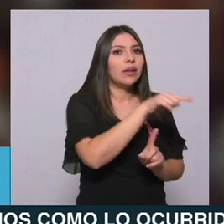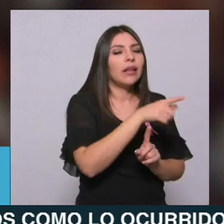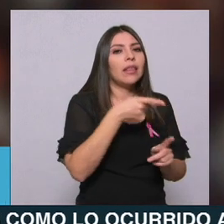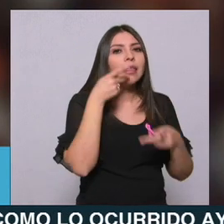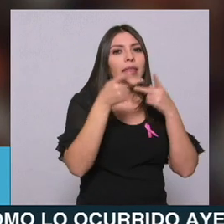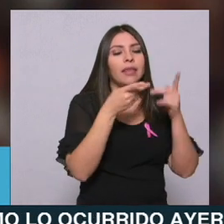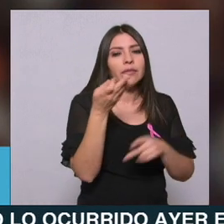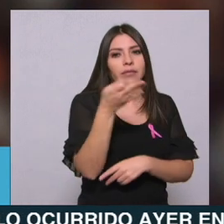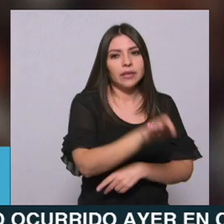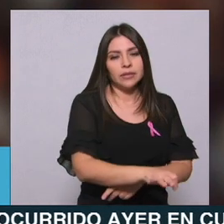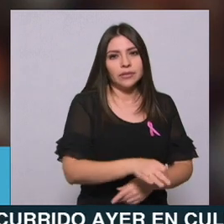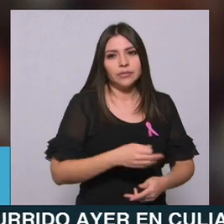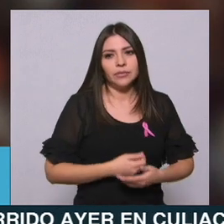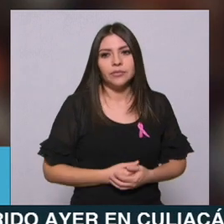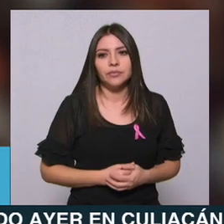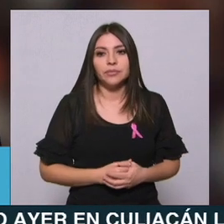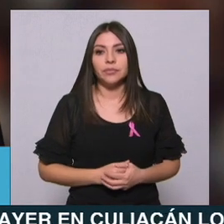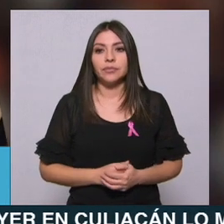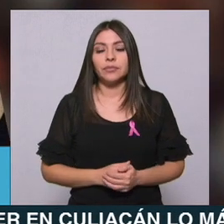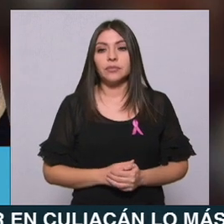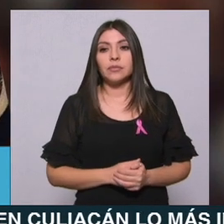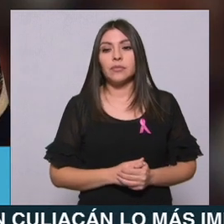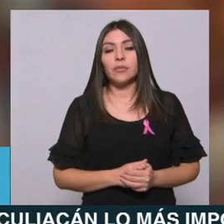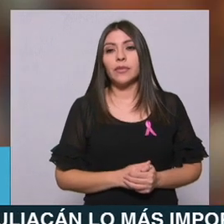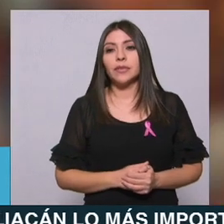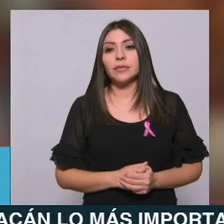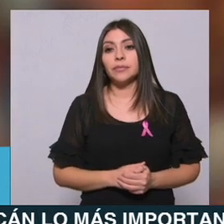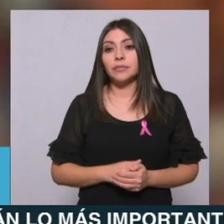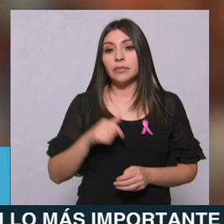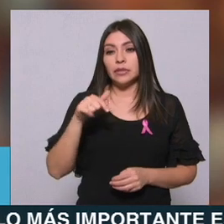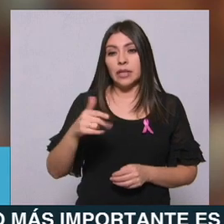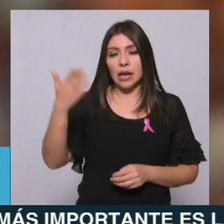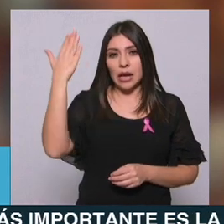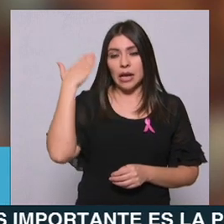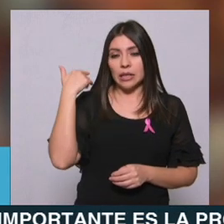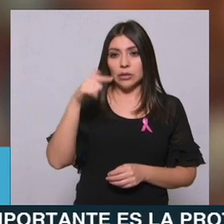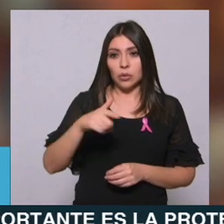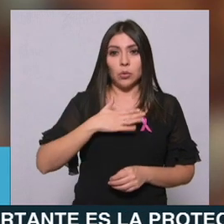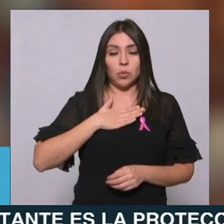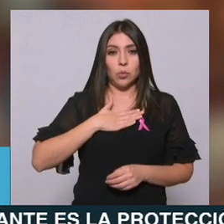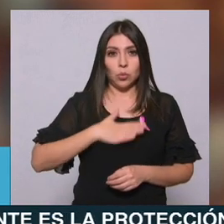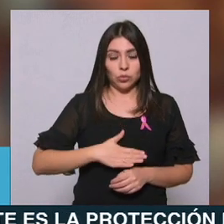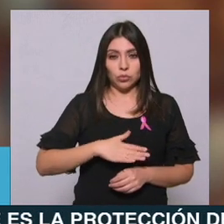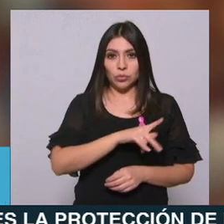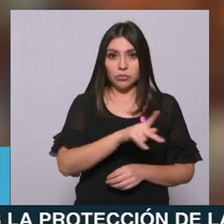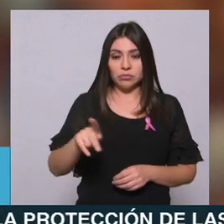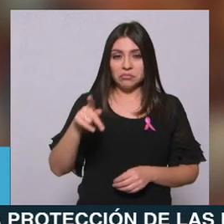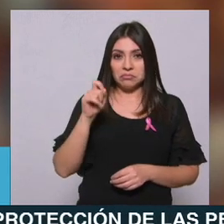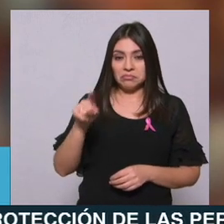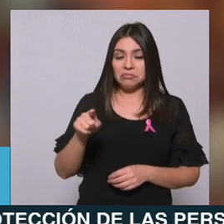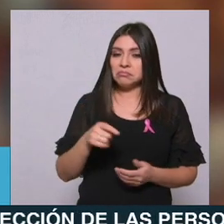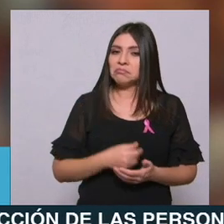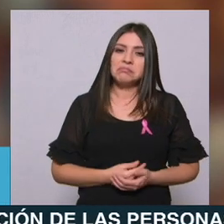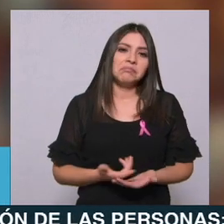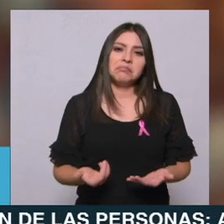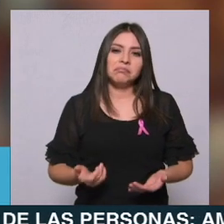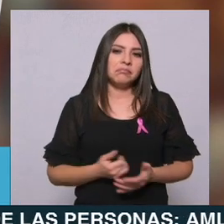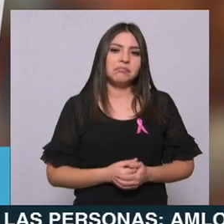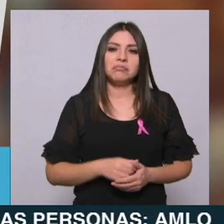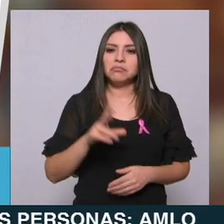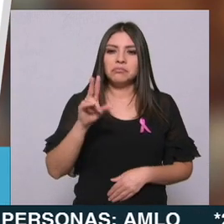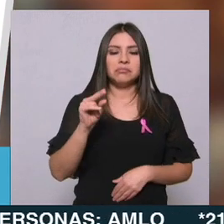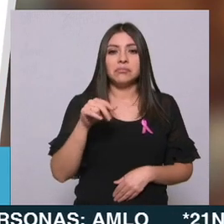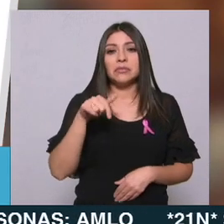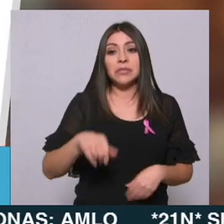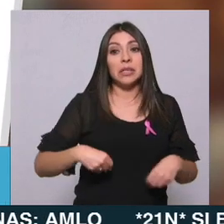híjole, qué pregunta. Bueno, ambiguo. ¿Qué en la vida es justo? ¿Qué en la vida es justo, Juan? Nada, prácticamente nada.